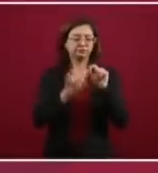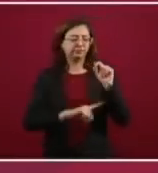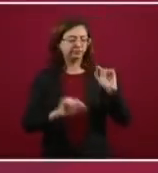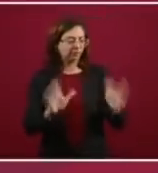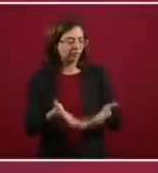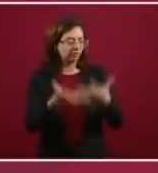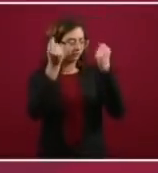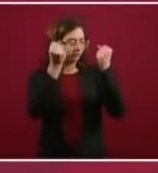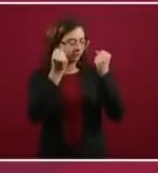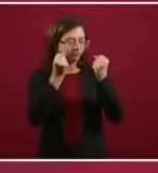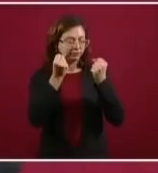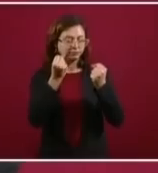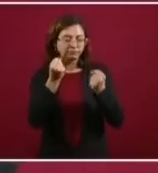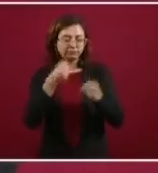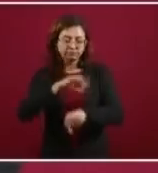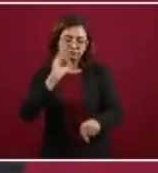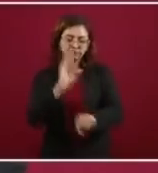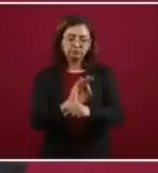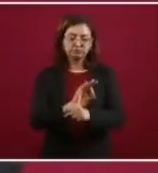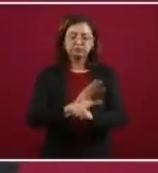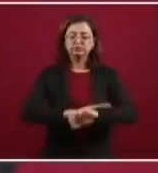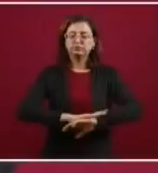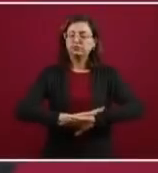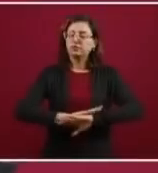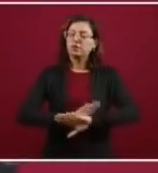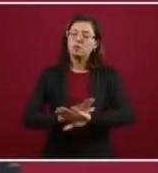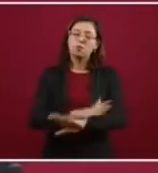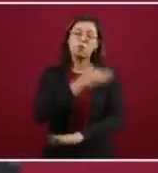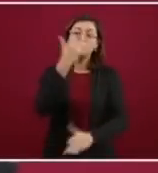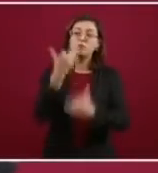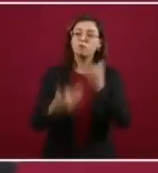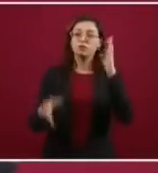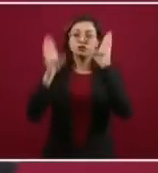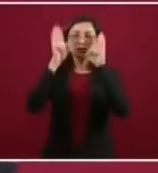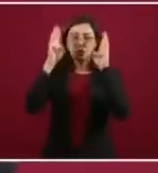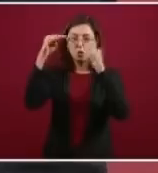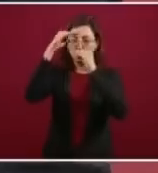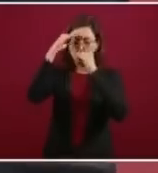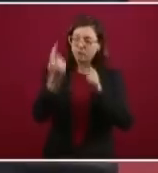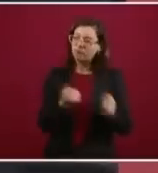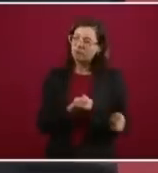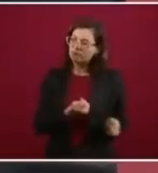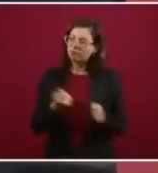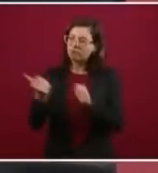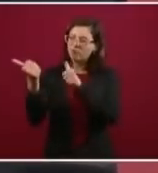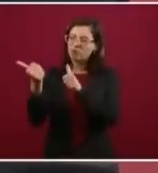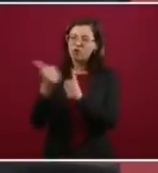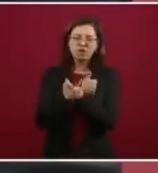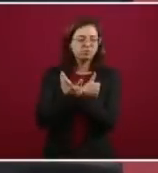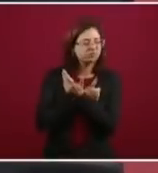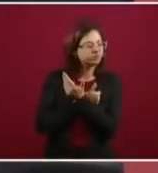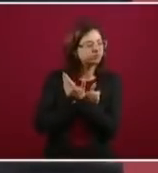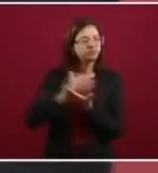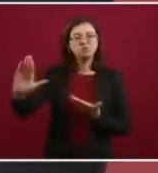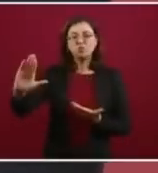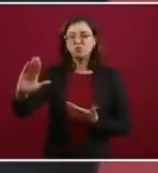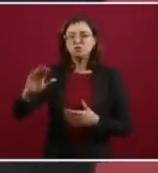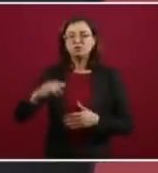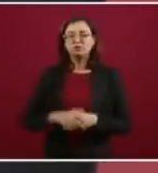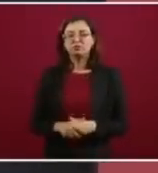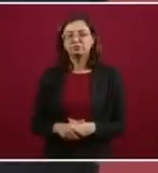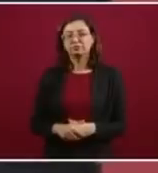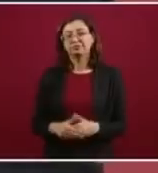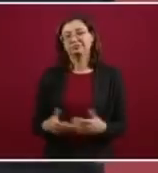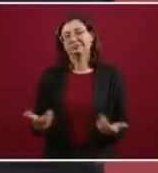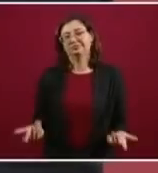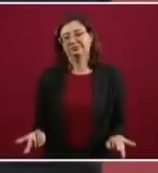ya había desaparecido el conservadurismo por todo esto que habían hecho de ir a